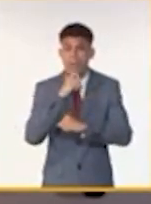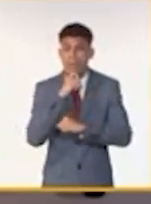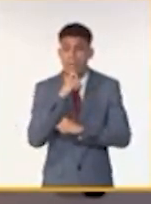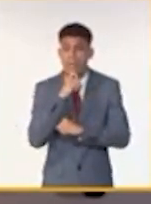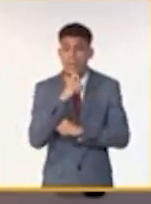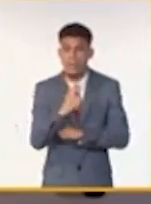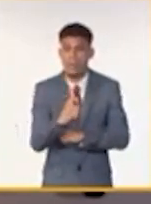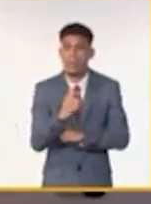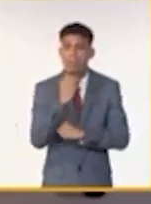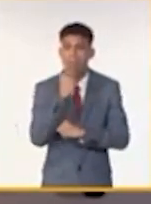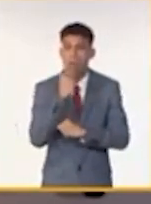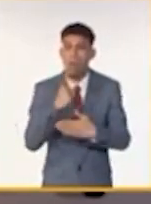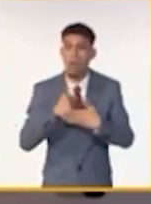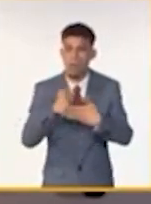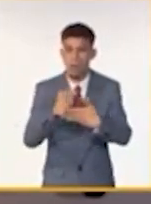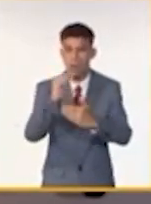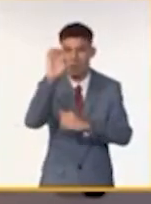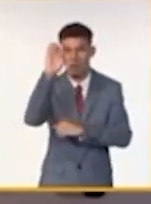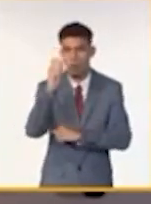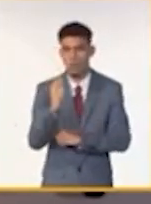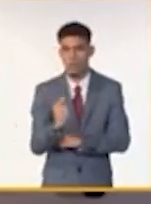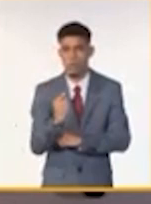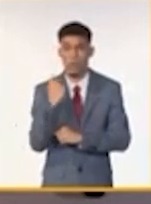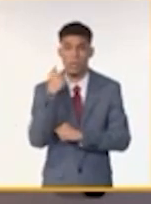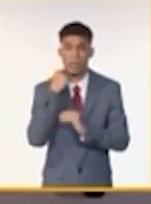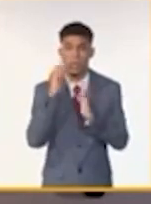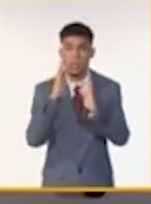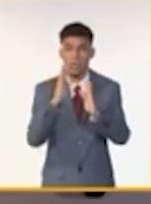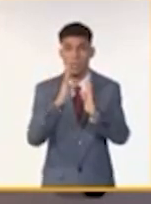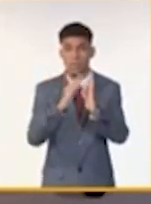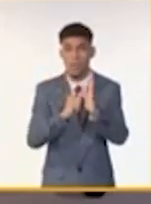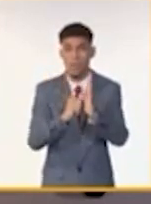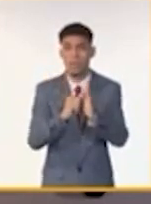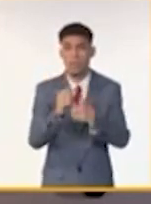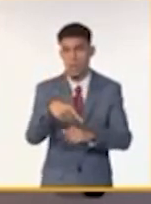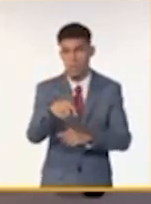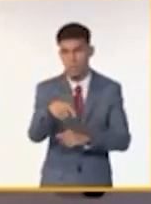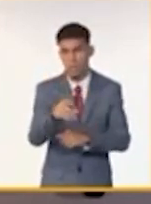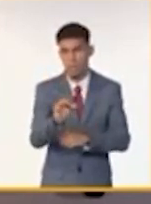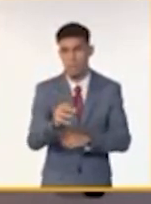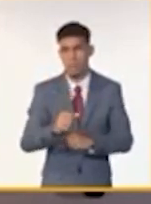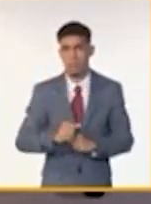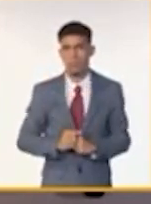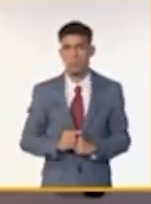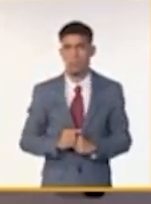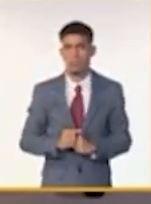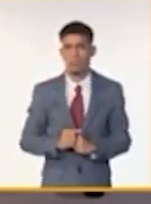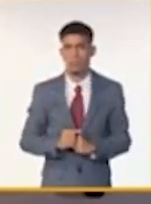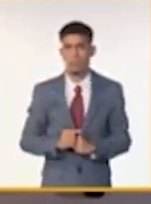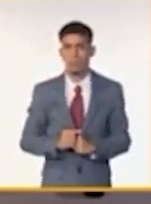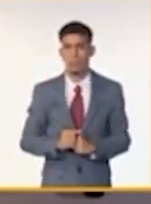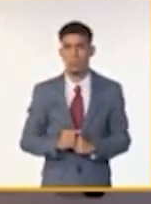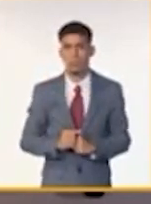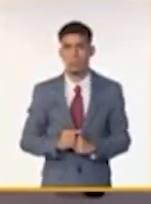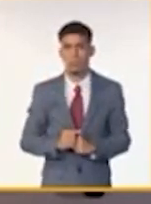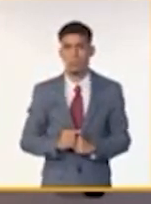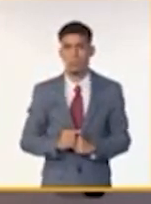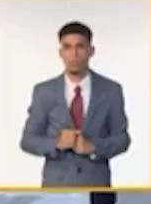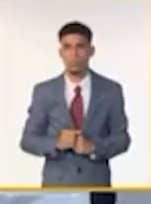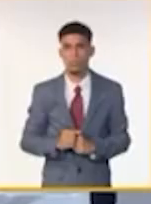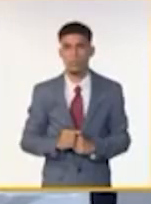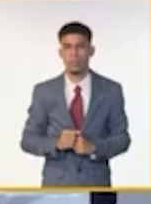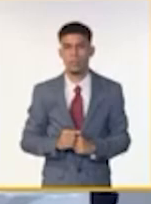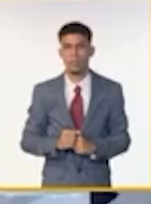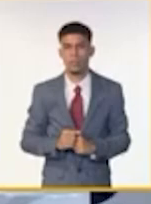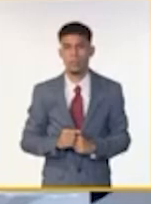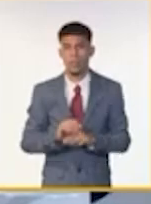tener un resultado superior en el año en los meses que nos van quedando yo creo que también es de gran interés Y